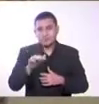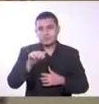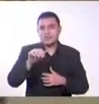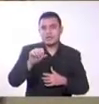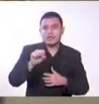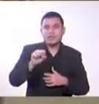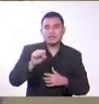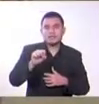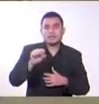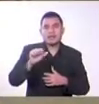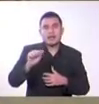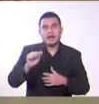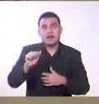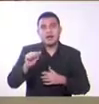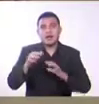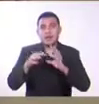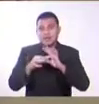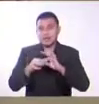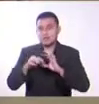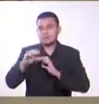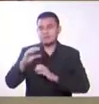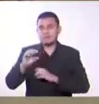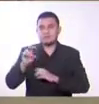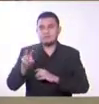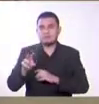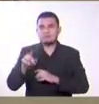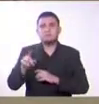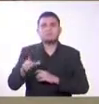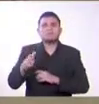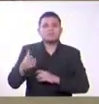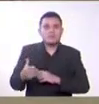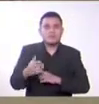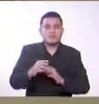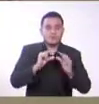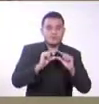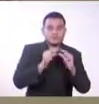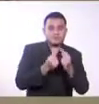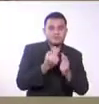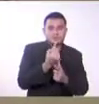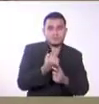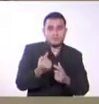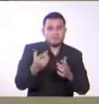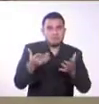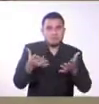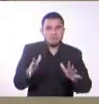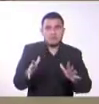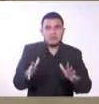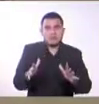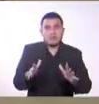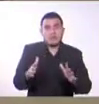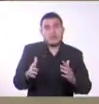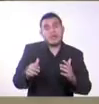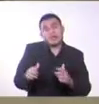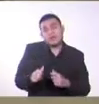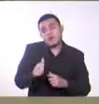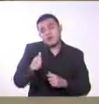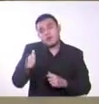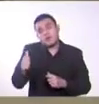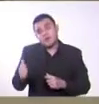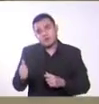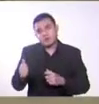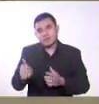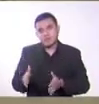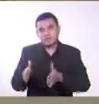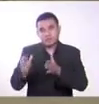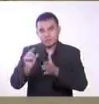Sí. ¿Ya los han visto? Ya. Entonces, estos son grupos de personas naturales que forman otra figura. Esa es una figura jurídica